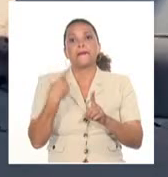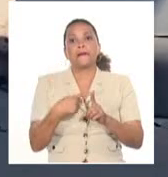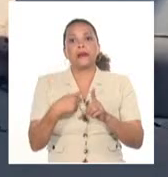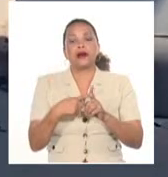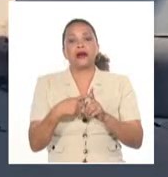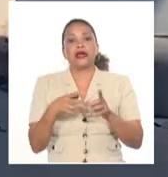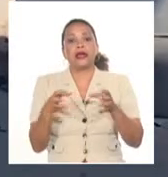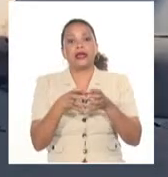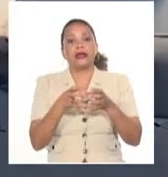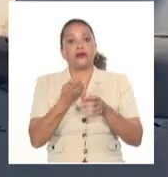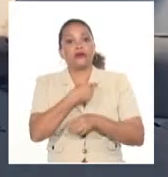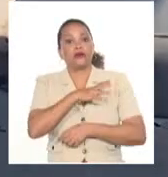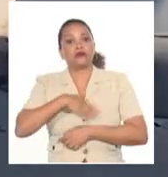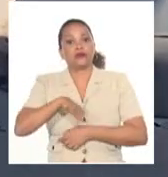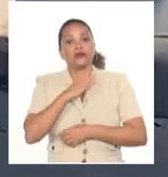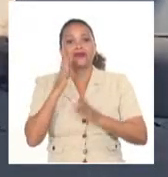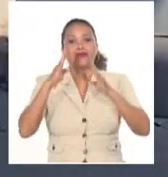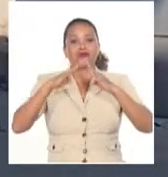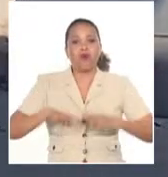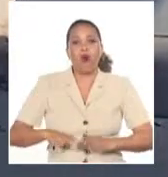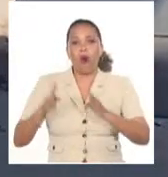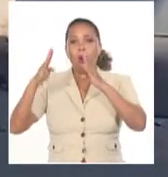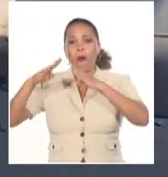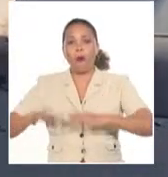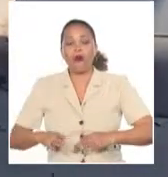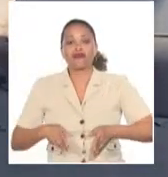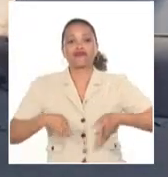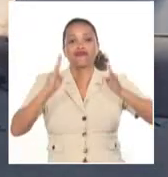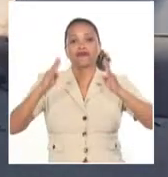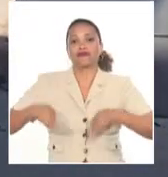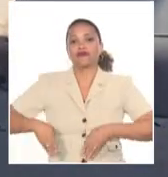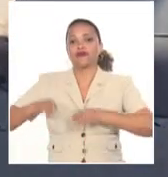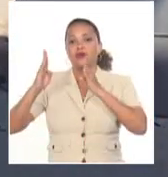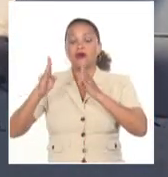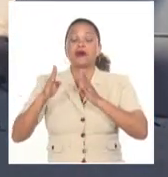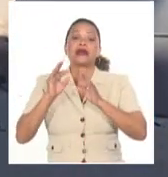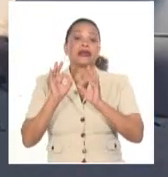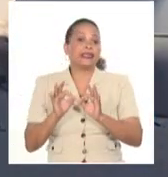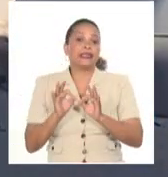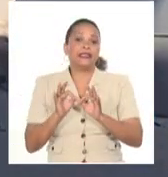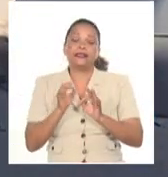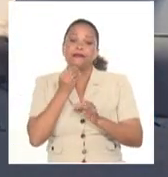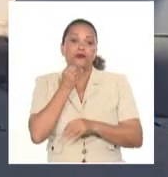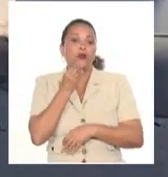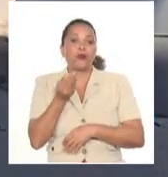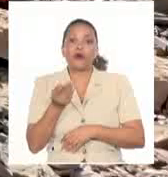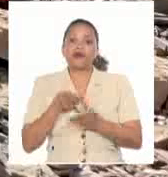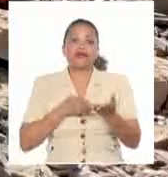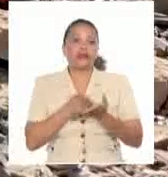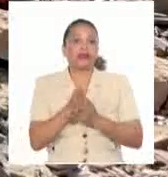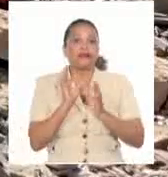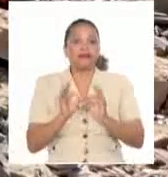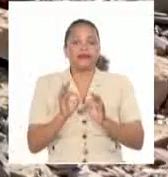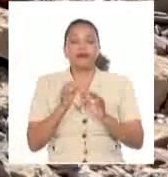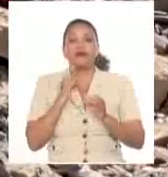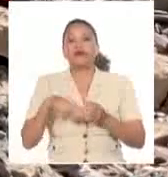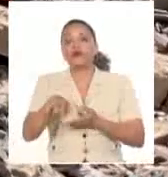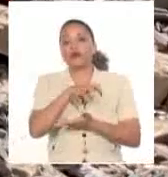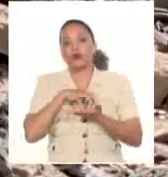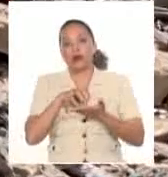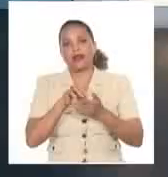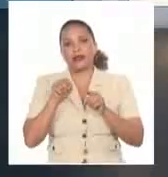se agrega la destrucción de la infraestructura necesaria para la subsistencia de los 2 millones de personas que aún viven